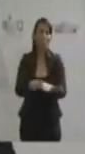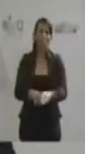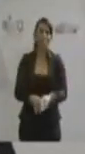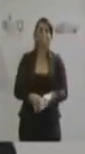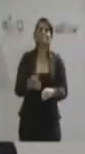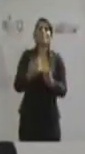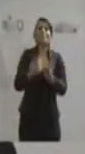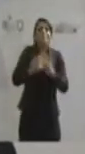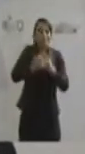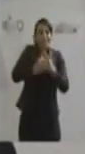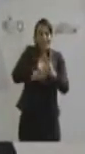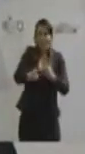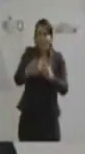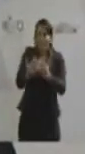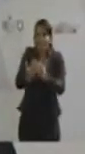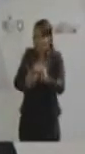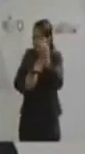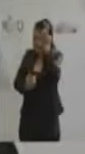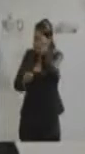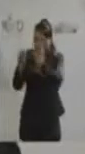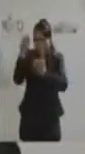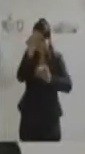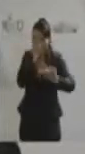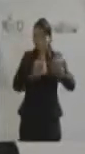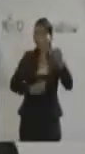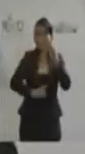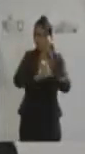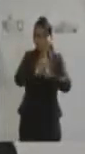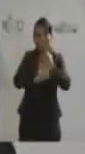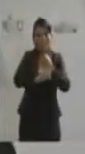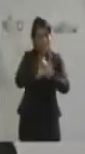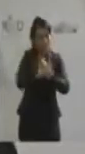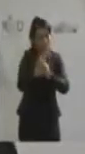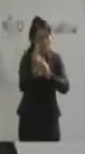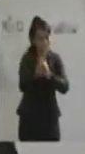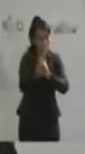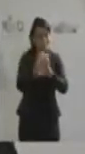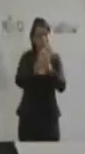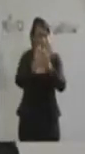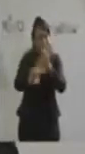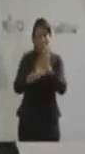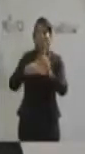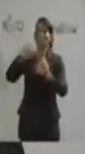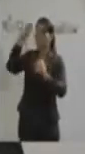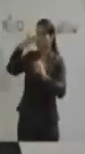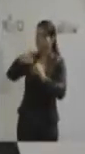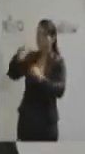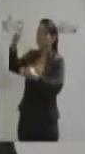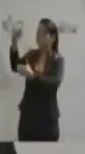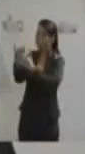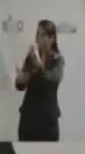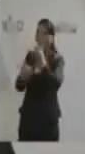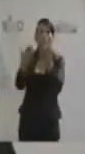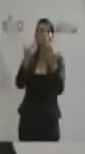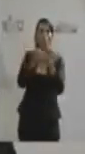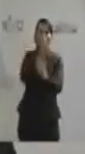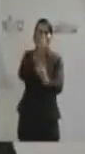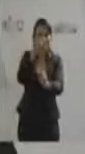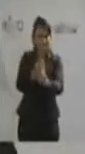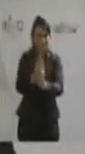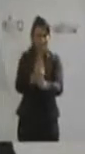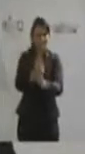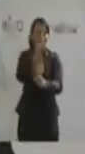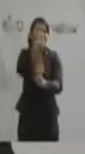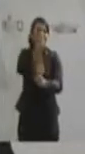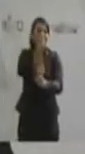Conozco muy bien la situación que provoca inseguridad aquí en nuestro estado, la falta de oportunidades, principalmente para los jóvenes,